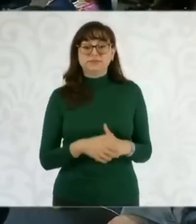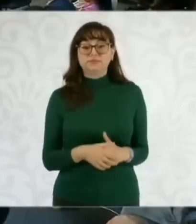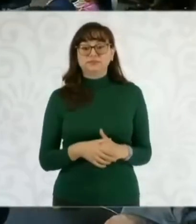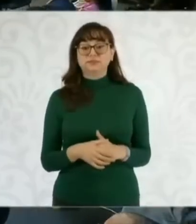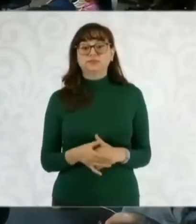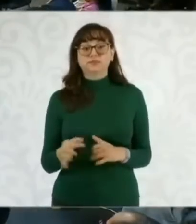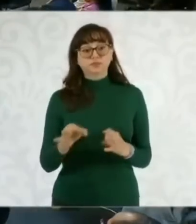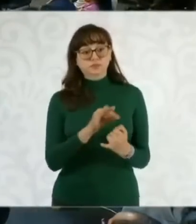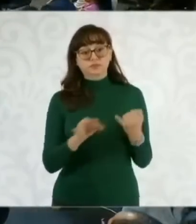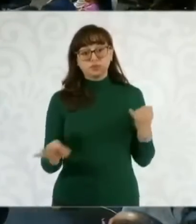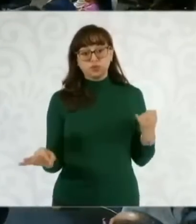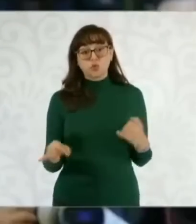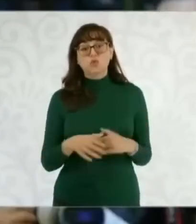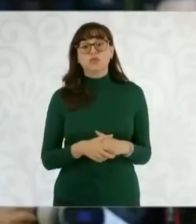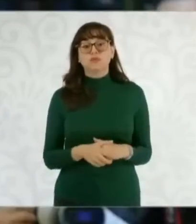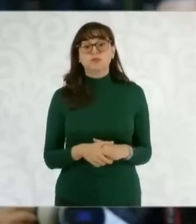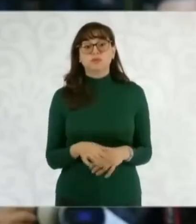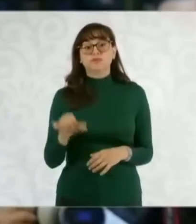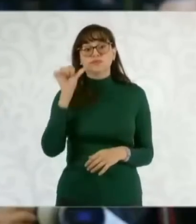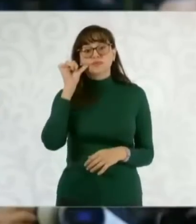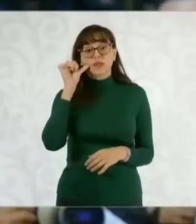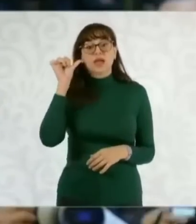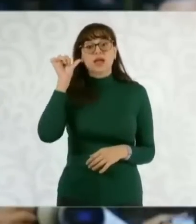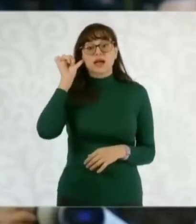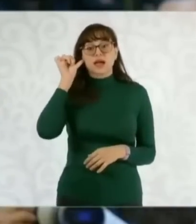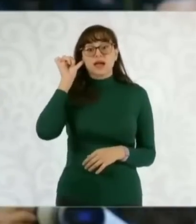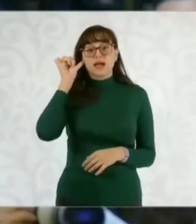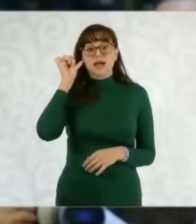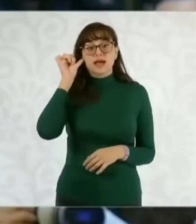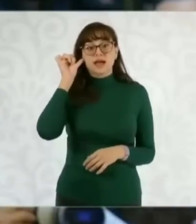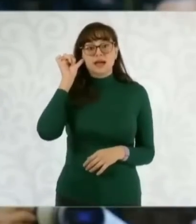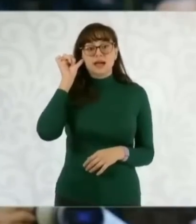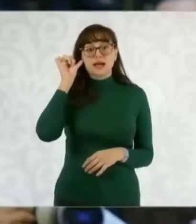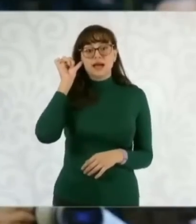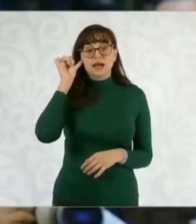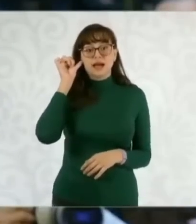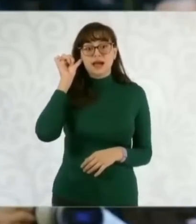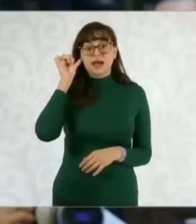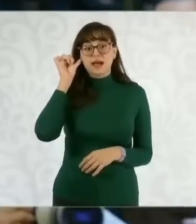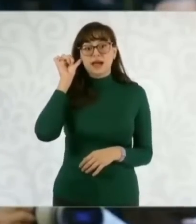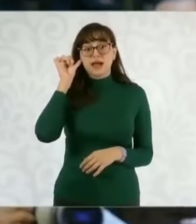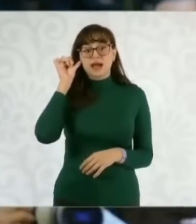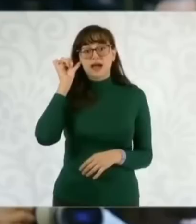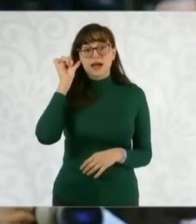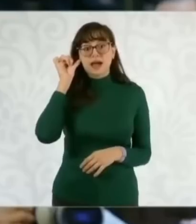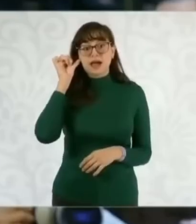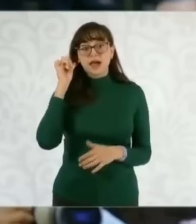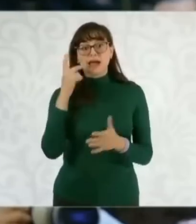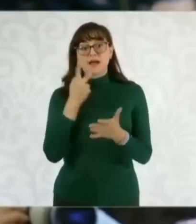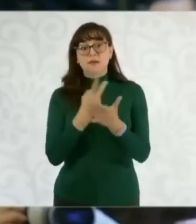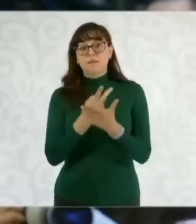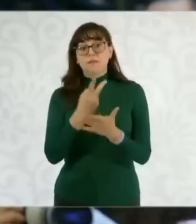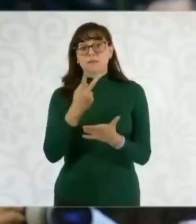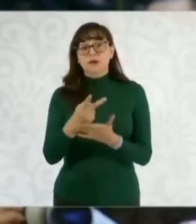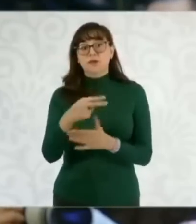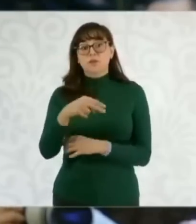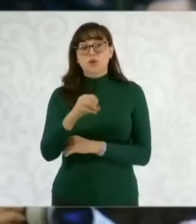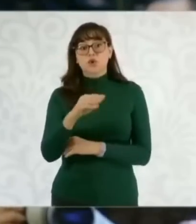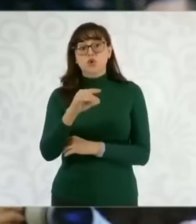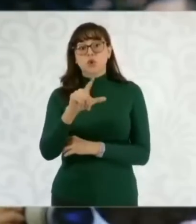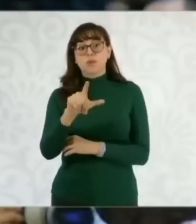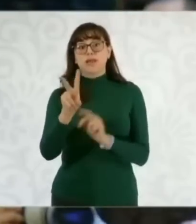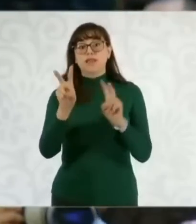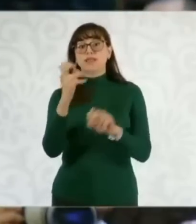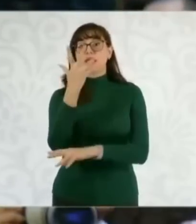atacado también desde ayer que se dio a conocer este reconocimiento Nobel por la sustentabilidad. Su